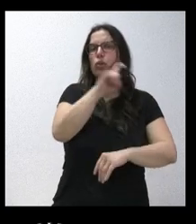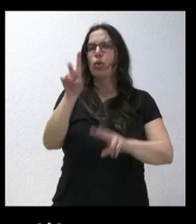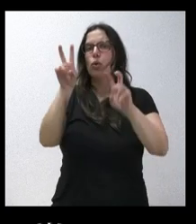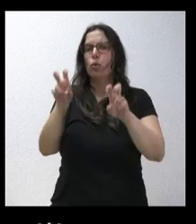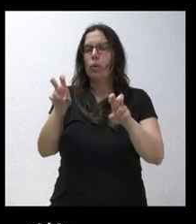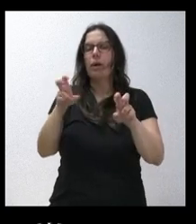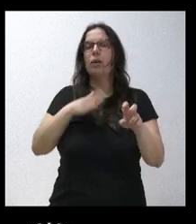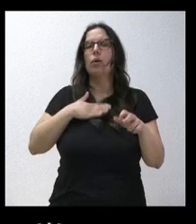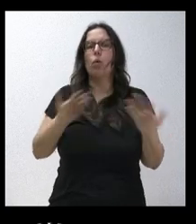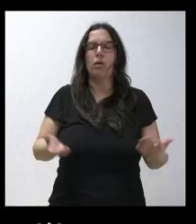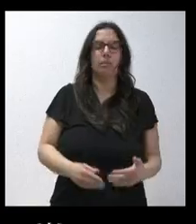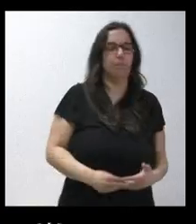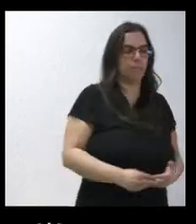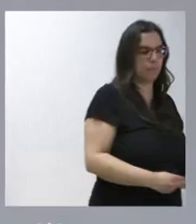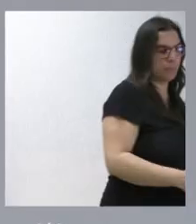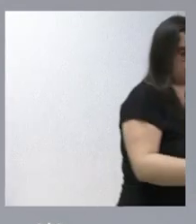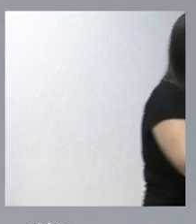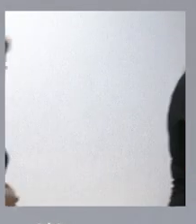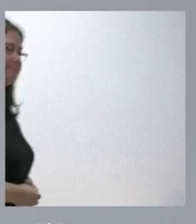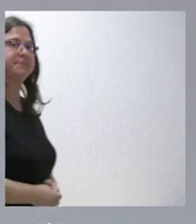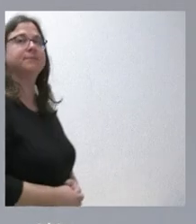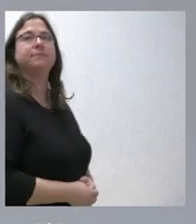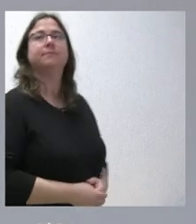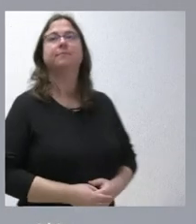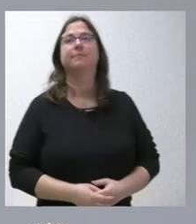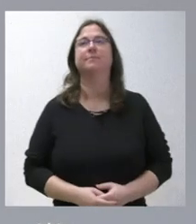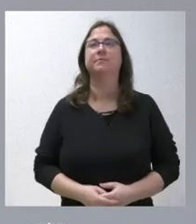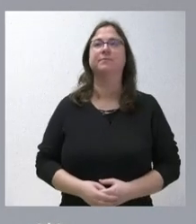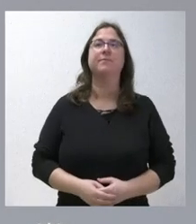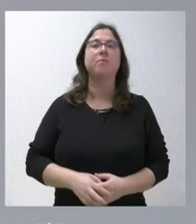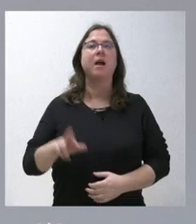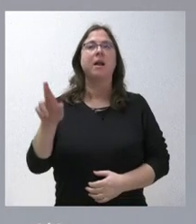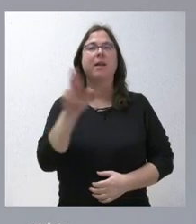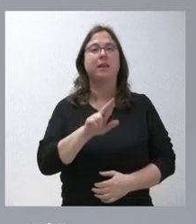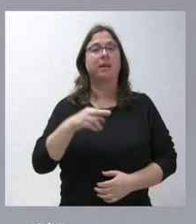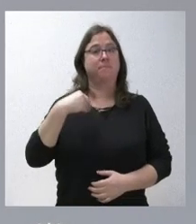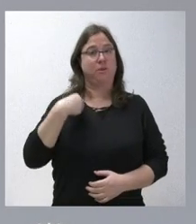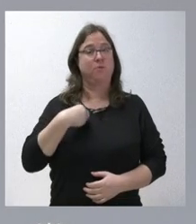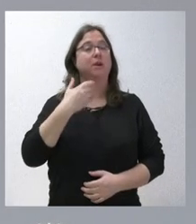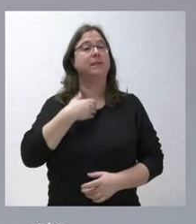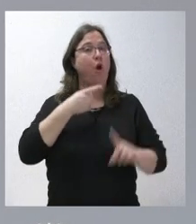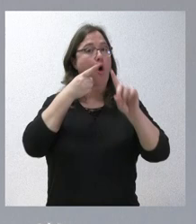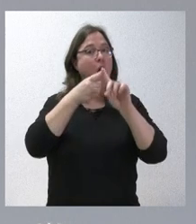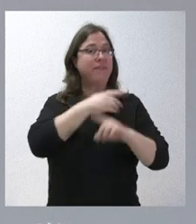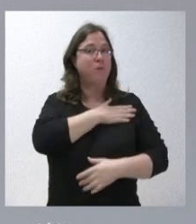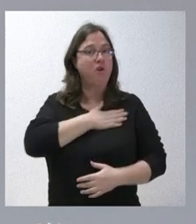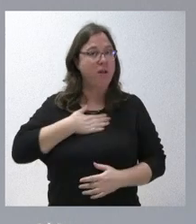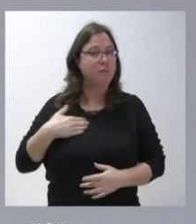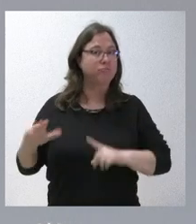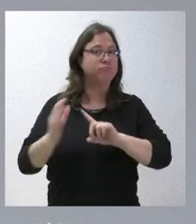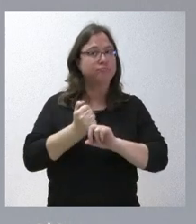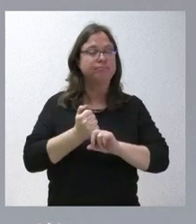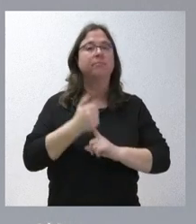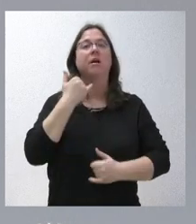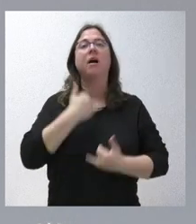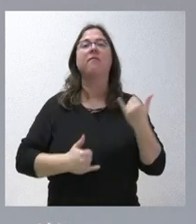arcas de la junta e les reitero que en principio dados los fines perseguidos entendemos que en ningún caso